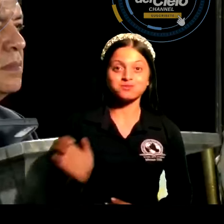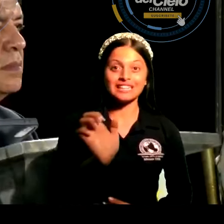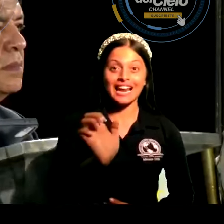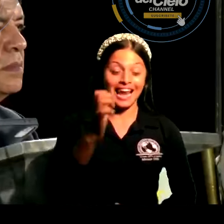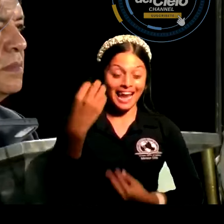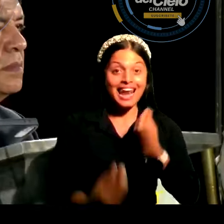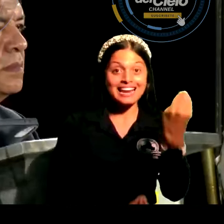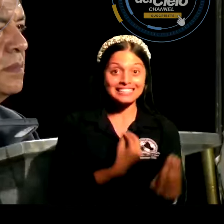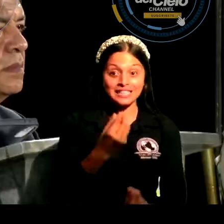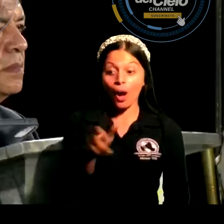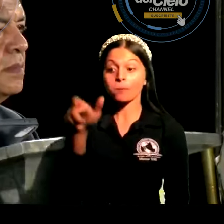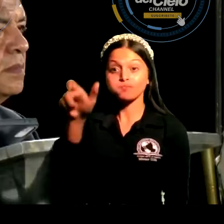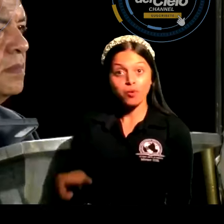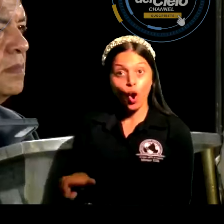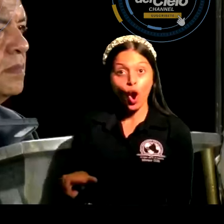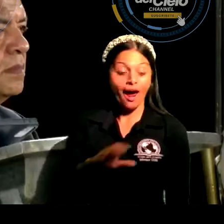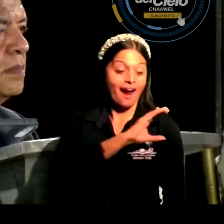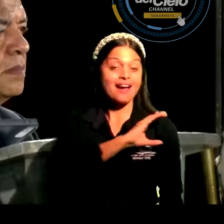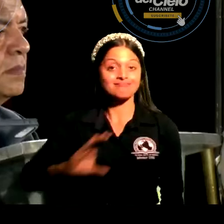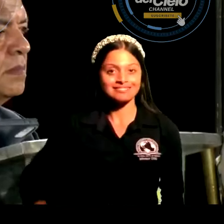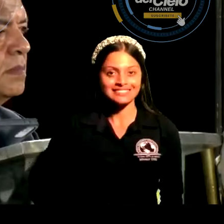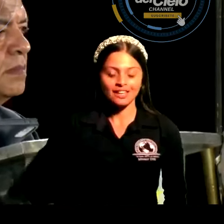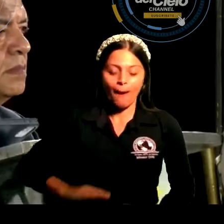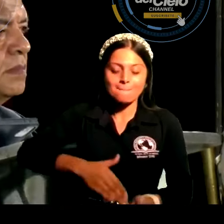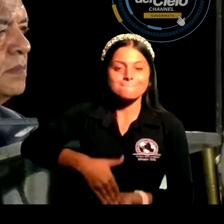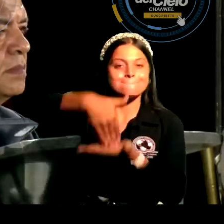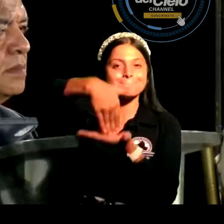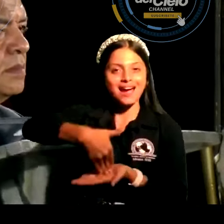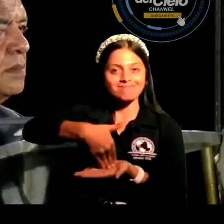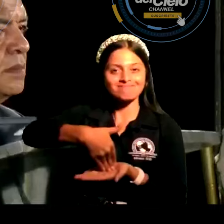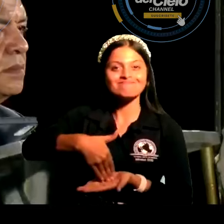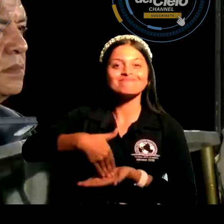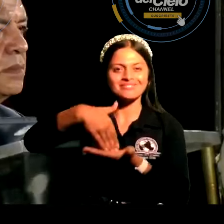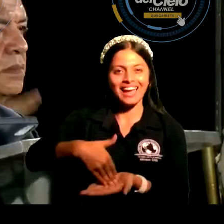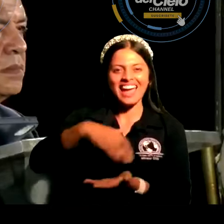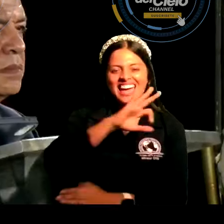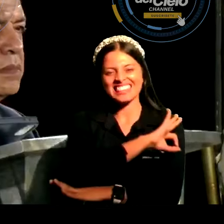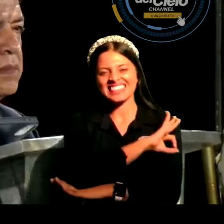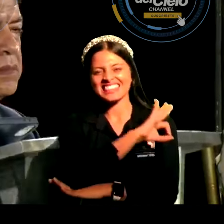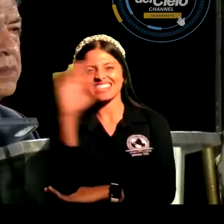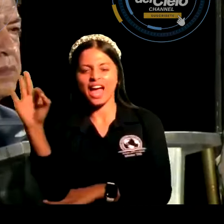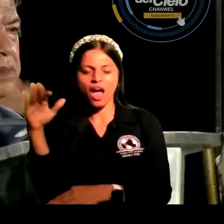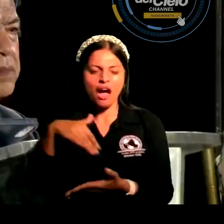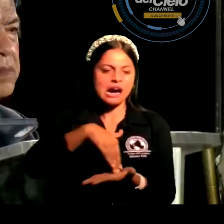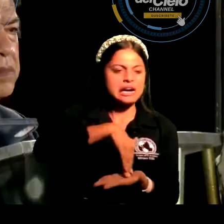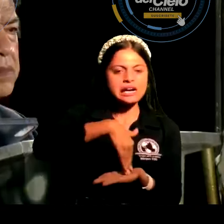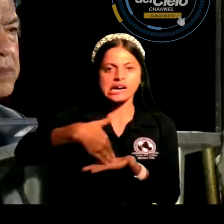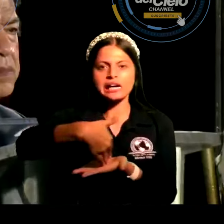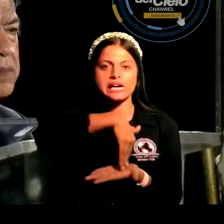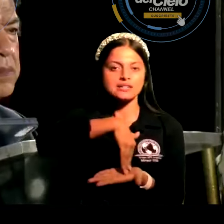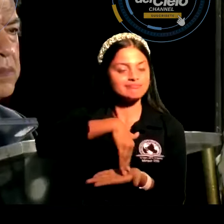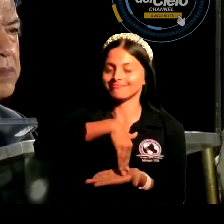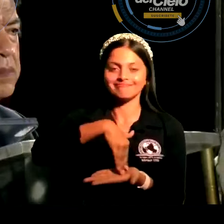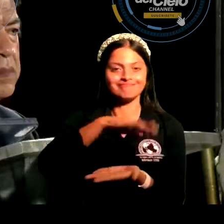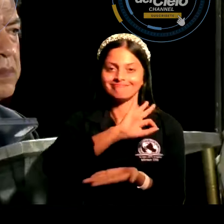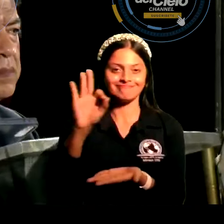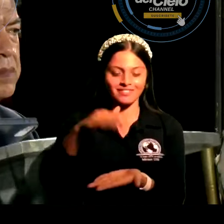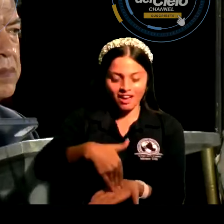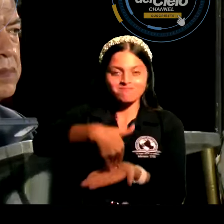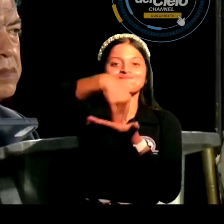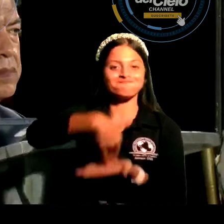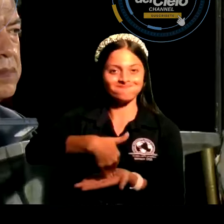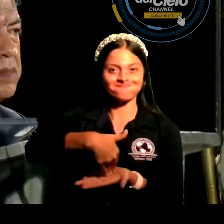permite al creyente permanecer en él sin dejarse mover. Eso